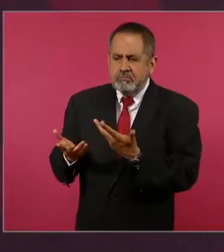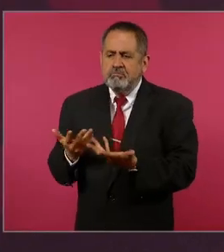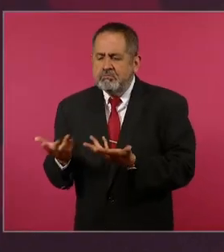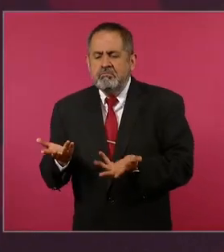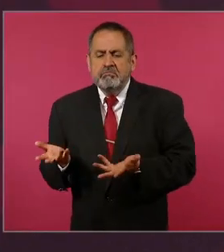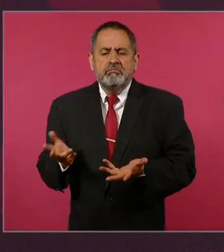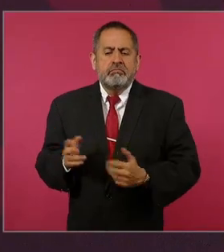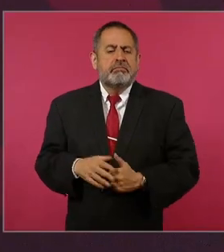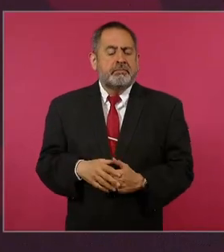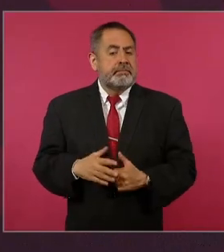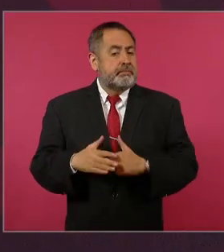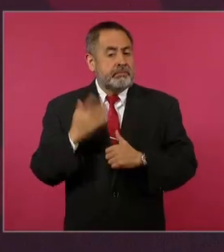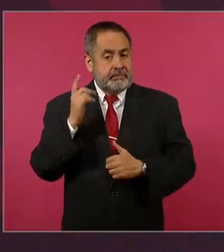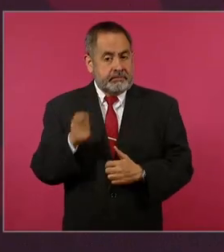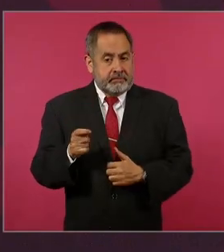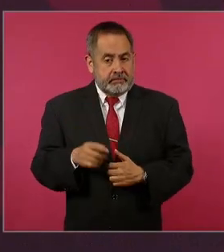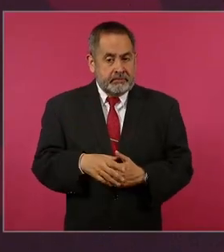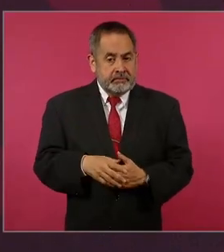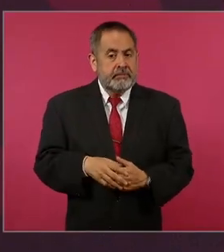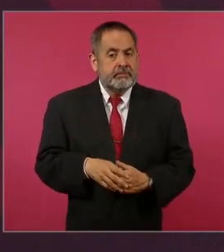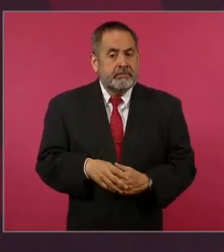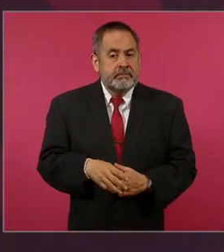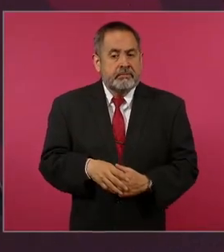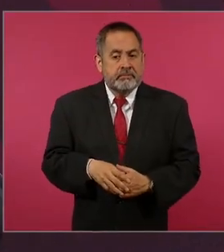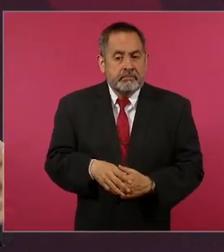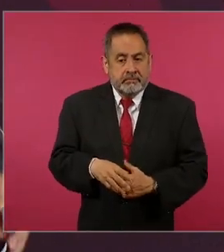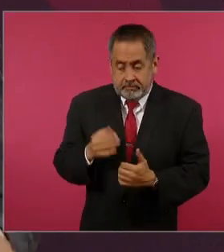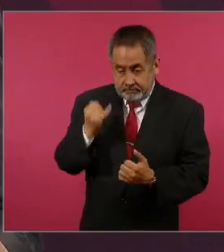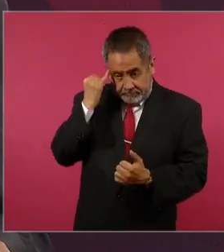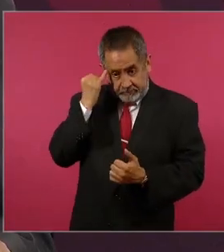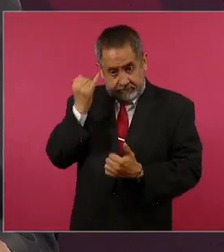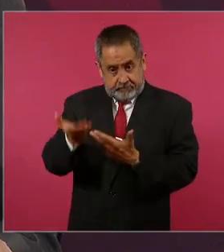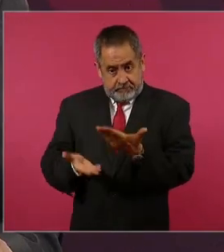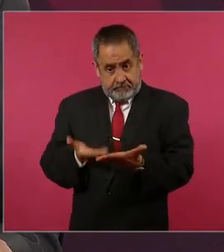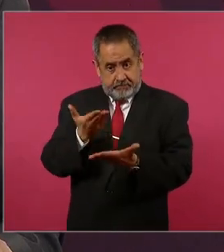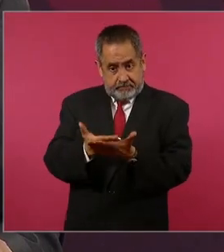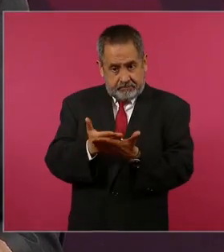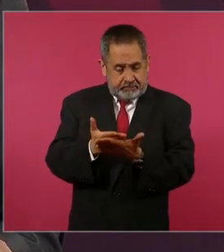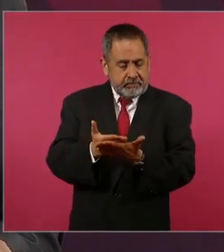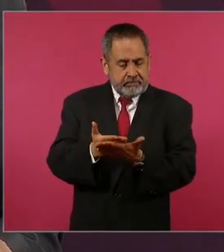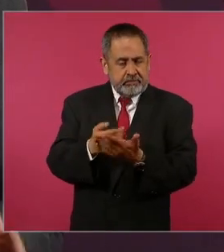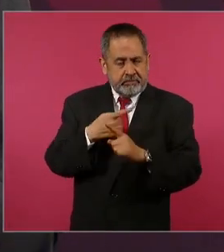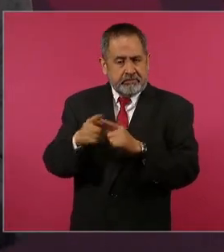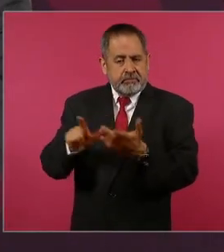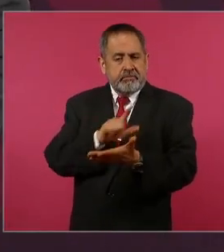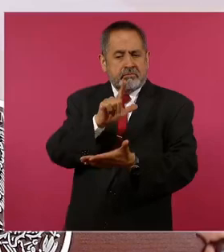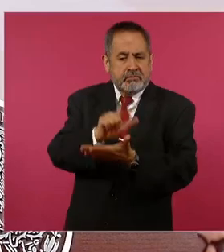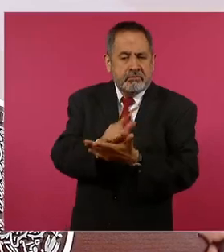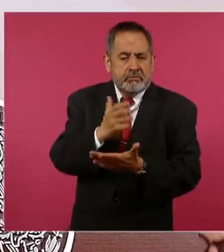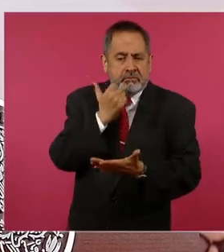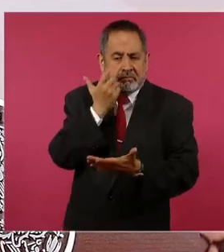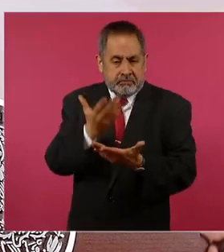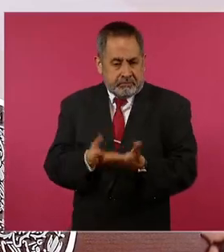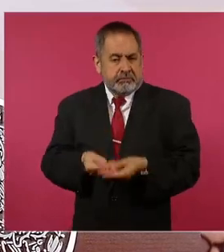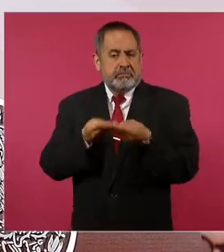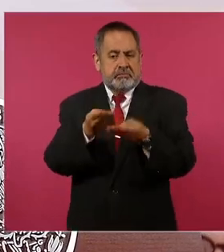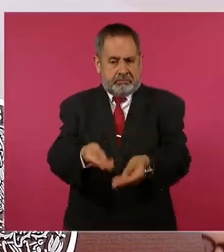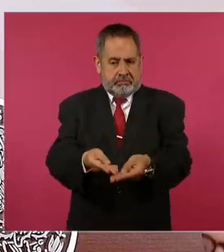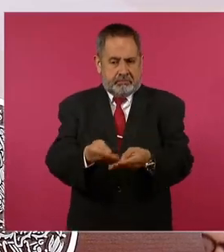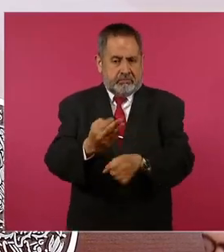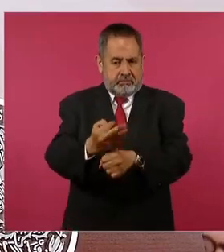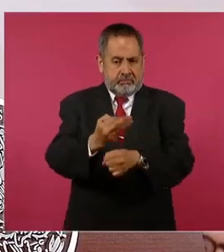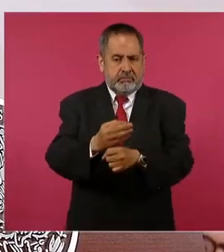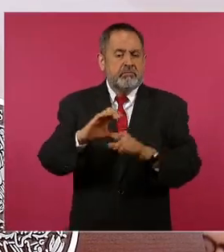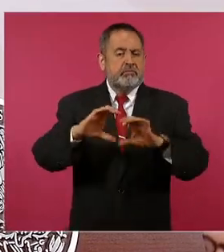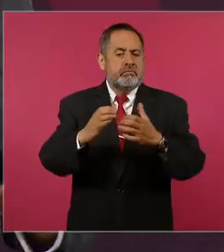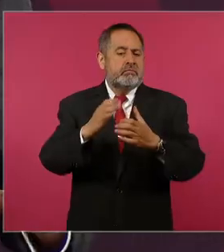porque presentamos iniciativas que están en el Congreso. A